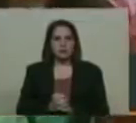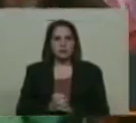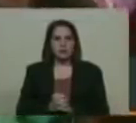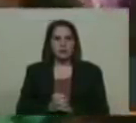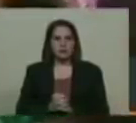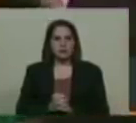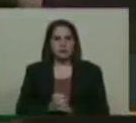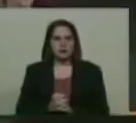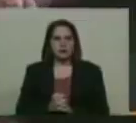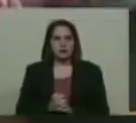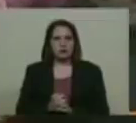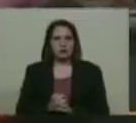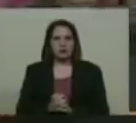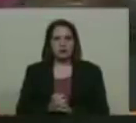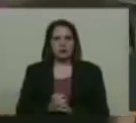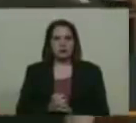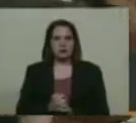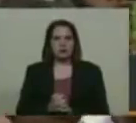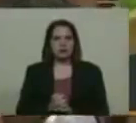Es admirable